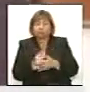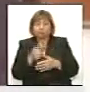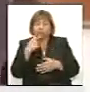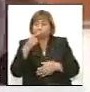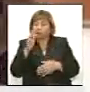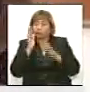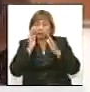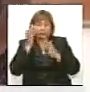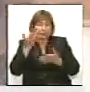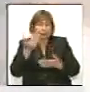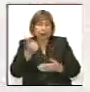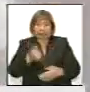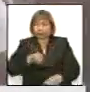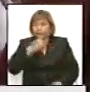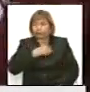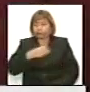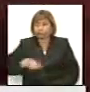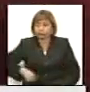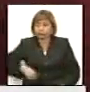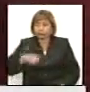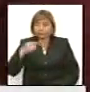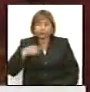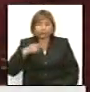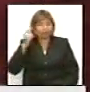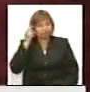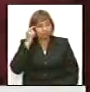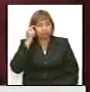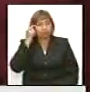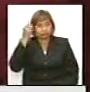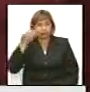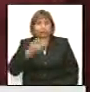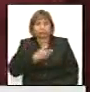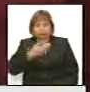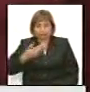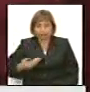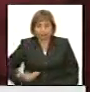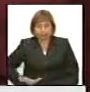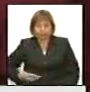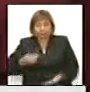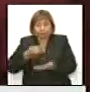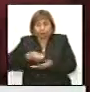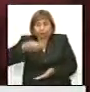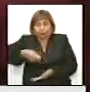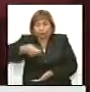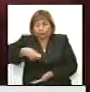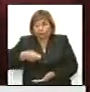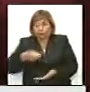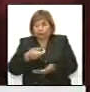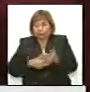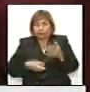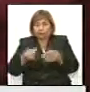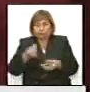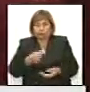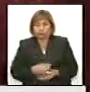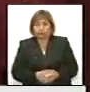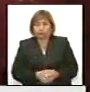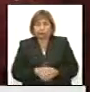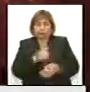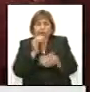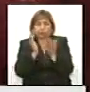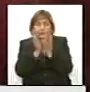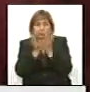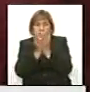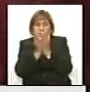este llamado al Ejecutivo. Yo creo que el gobierno debe invertir un presupuesto en